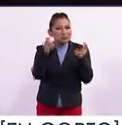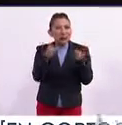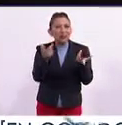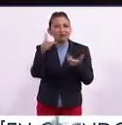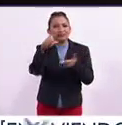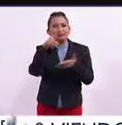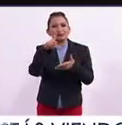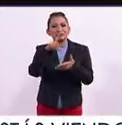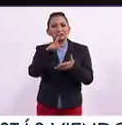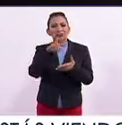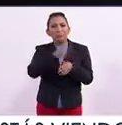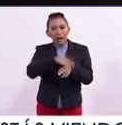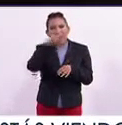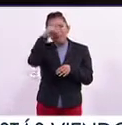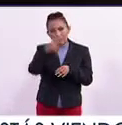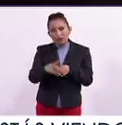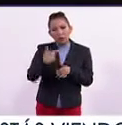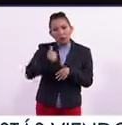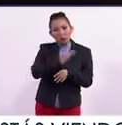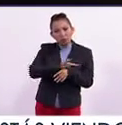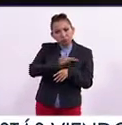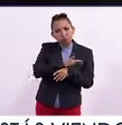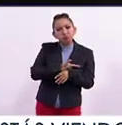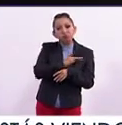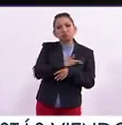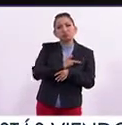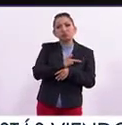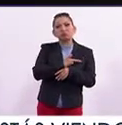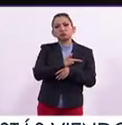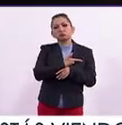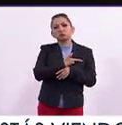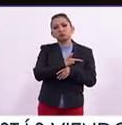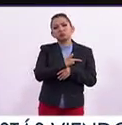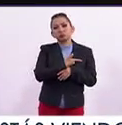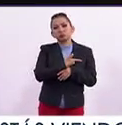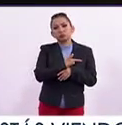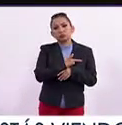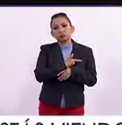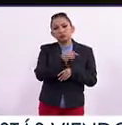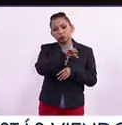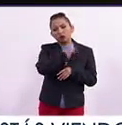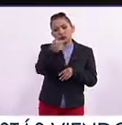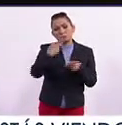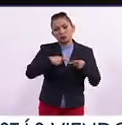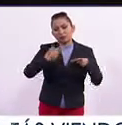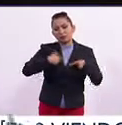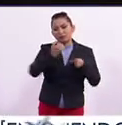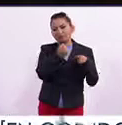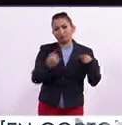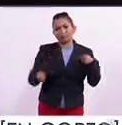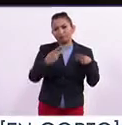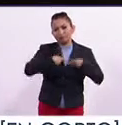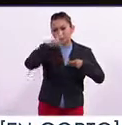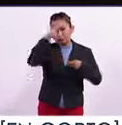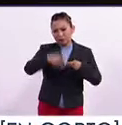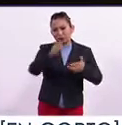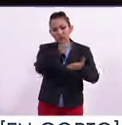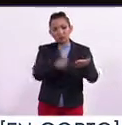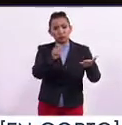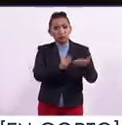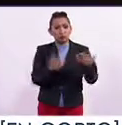más mexicana que Rulfo y otros de los mexicanos, y